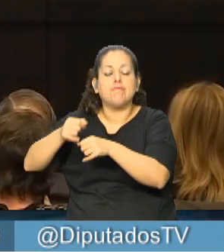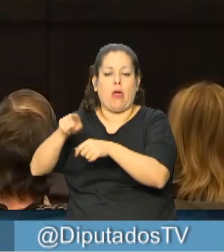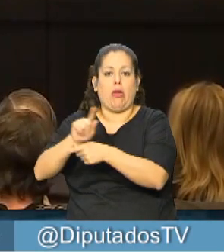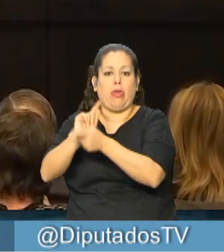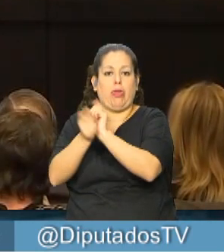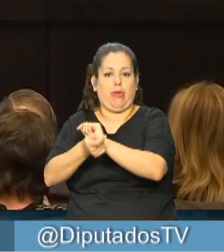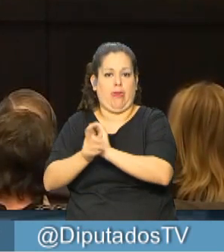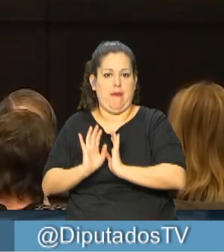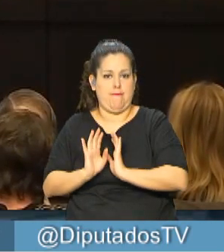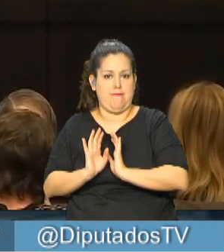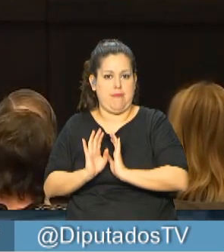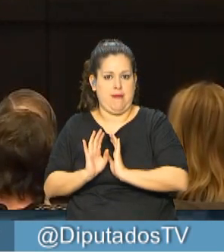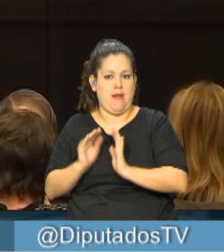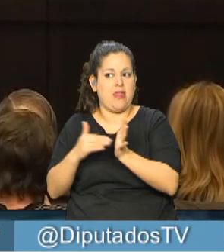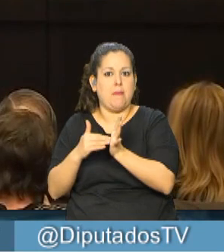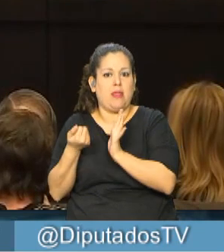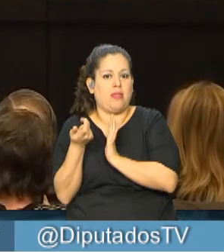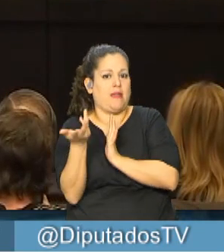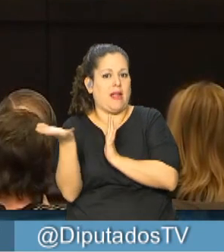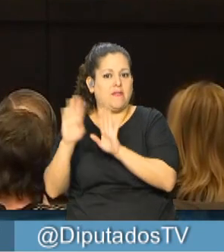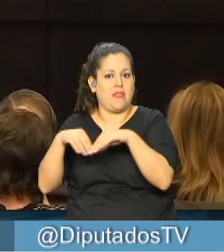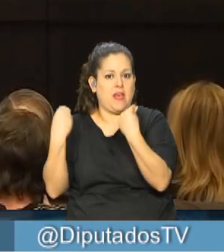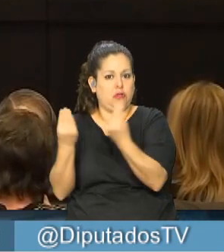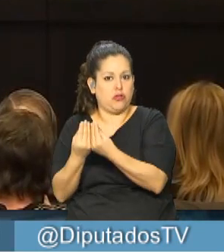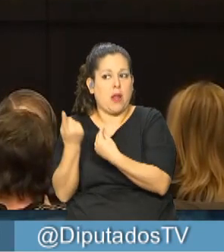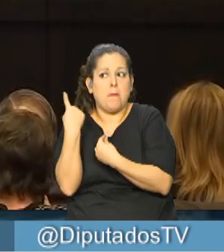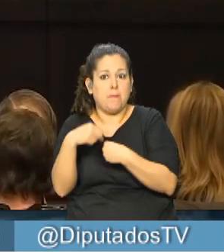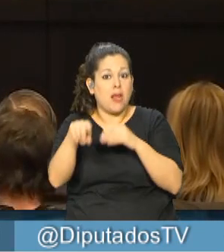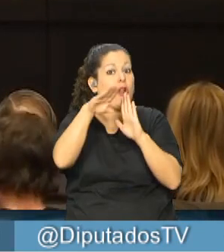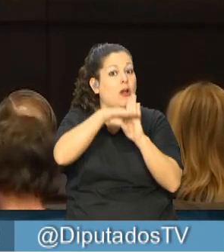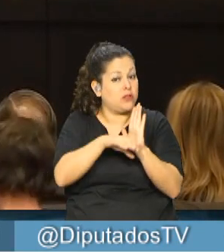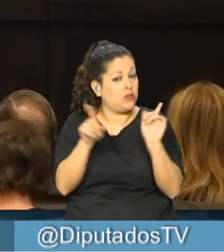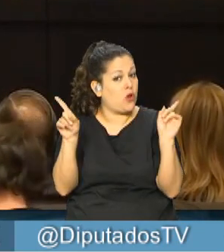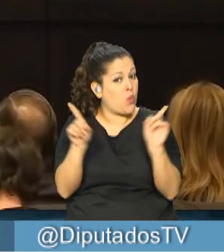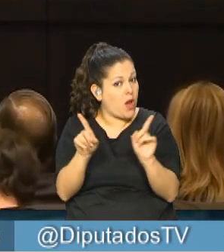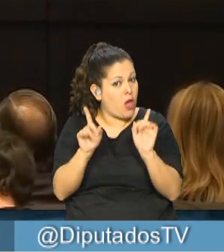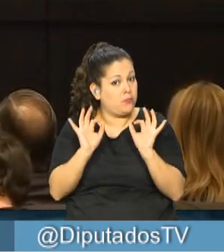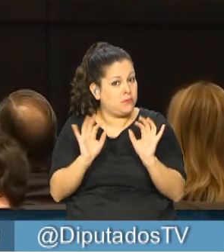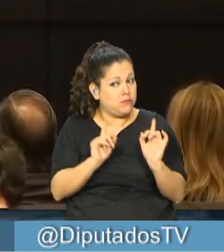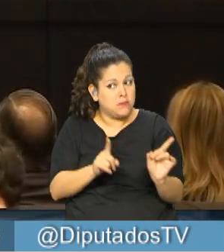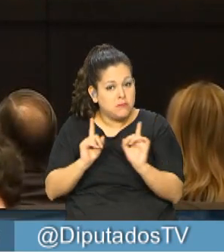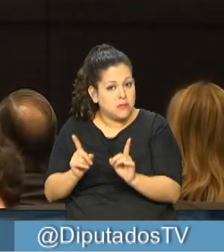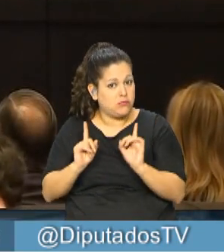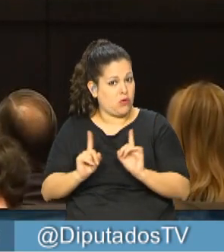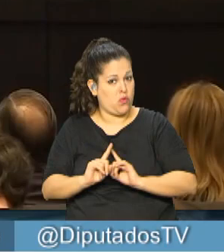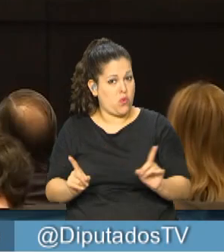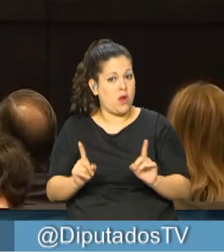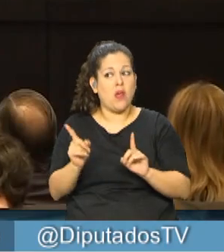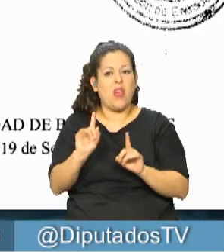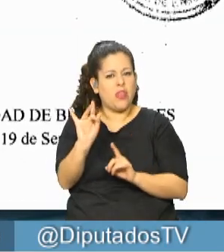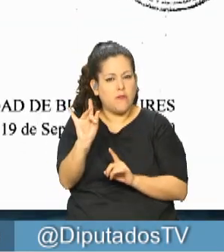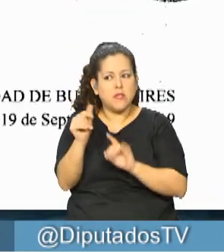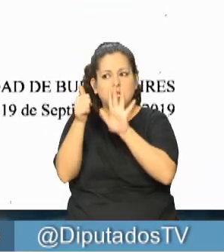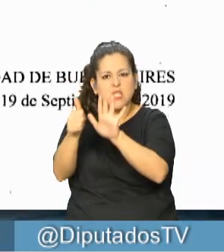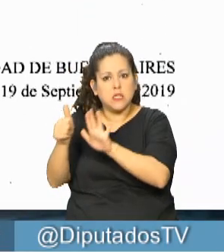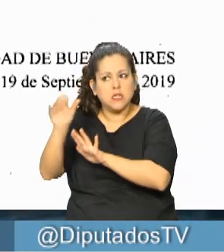a la cantidad Ahora, yo total. Digo bien, hoy pero al las Estado... condiciones no son las mismas, atención, es muy difícil lograr el 66% de